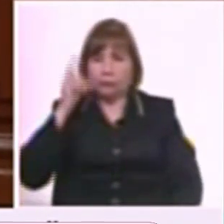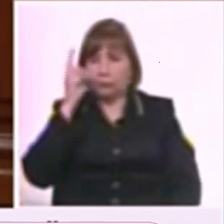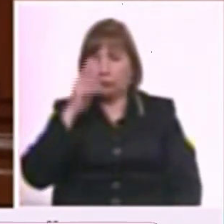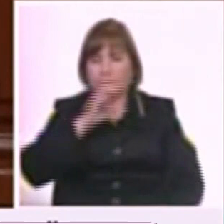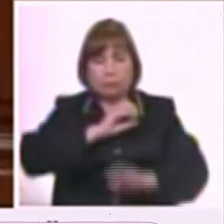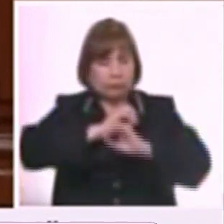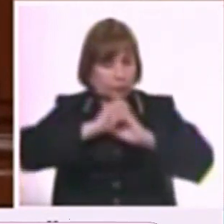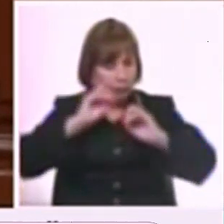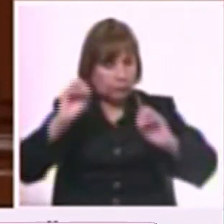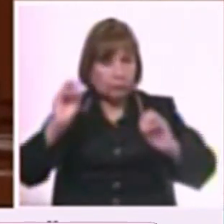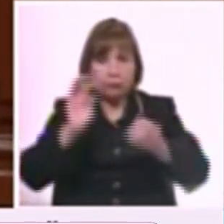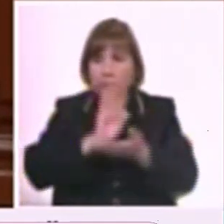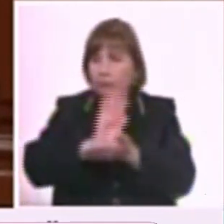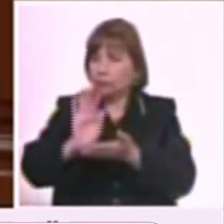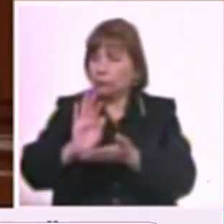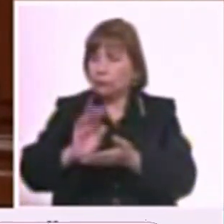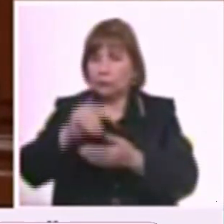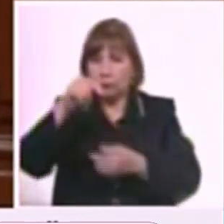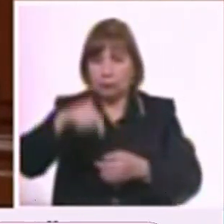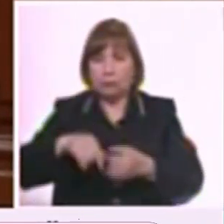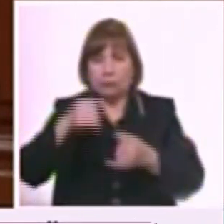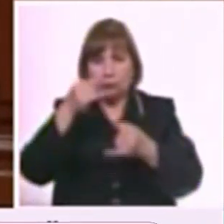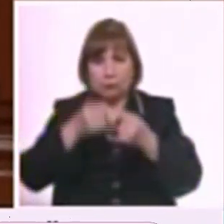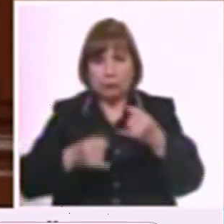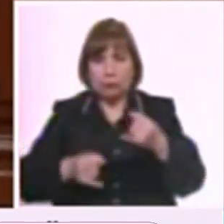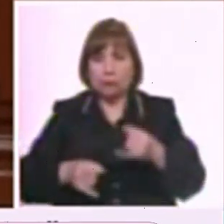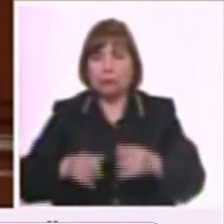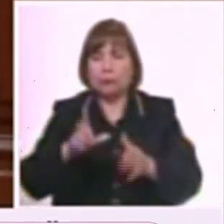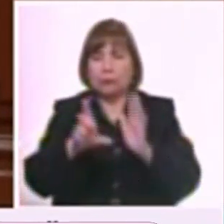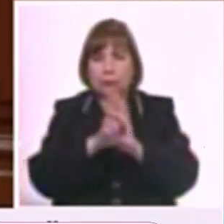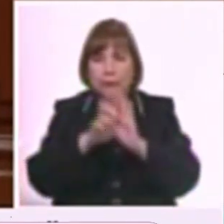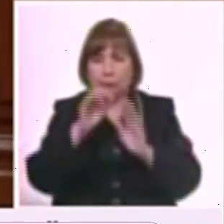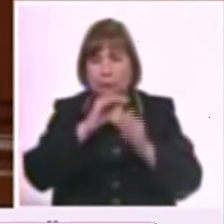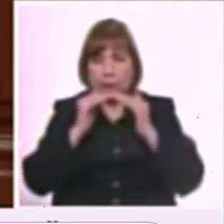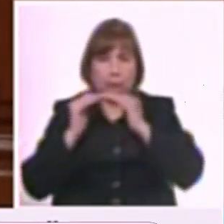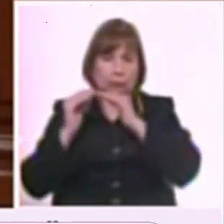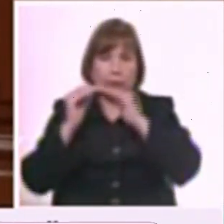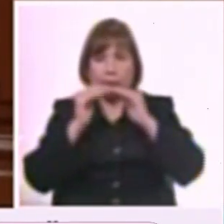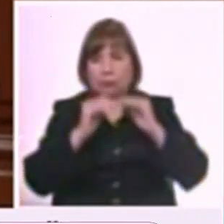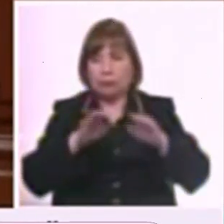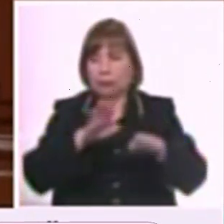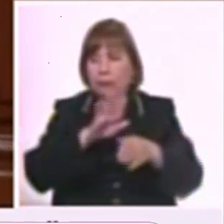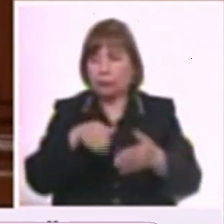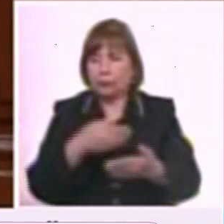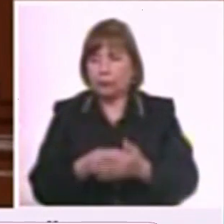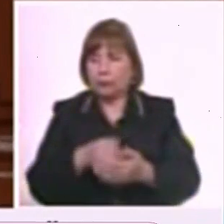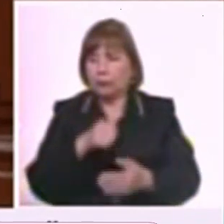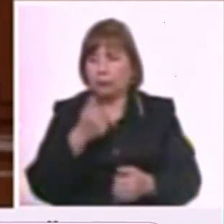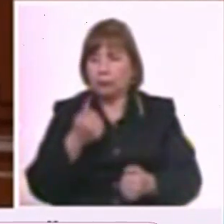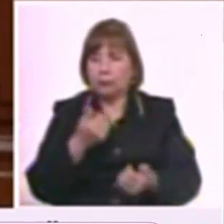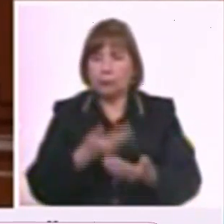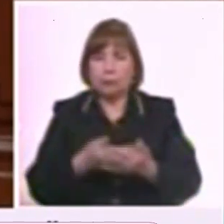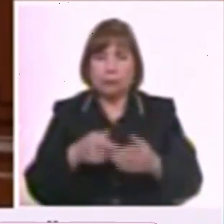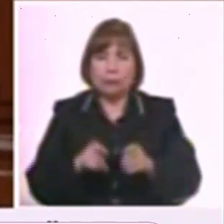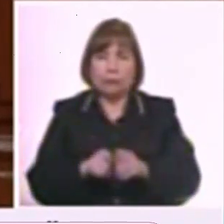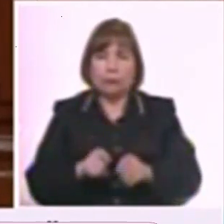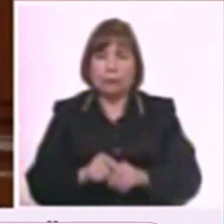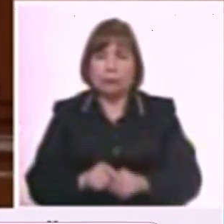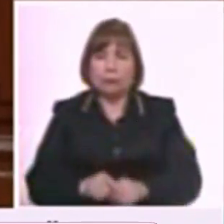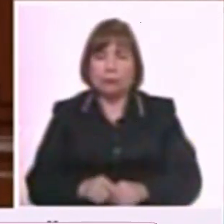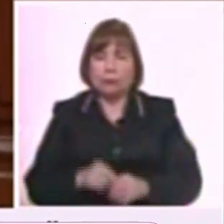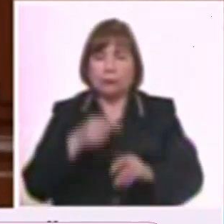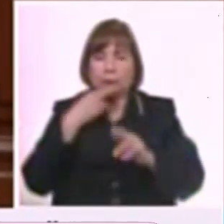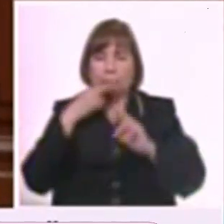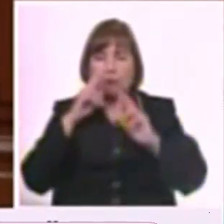magisterial realizado el año pasado, se determinarán los cuadros de mérito para la contratación docente 2023-2024